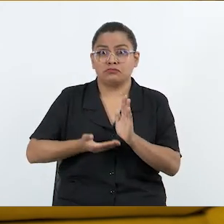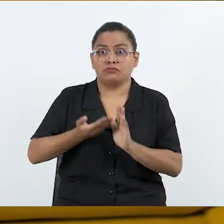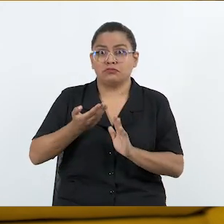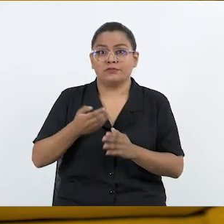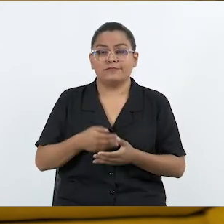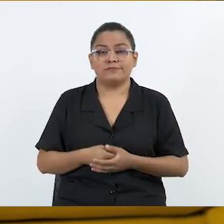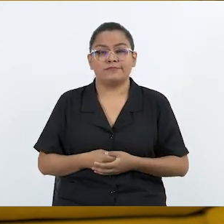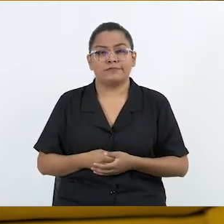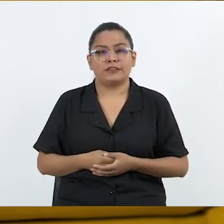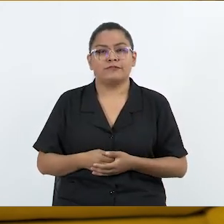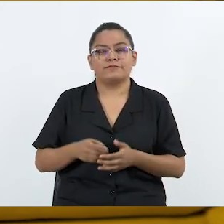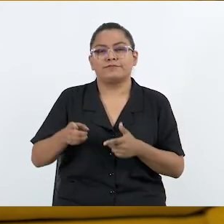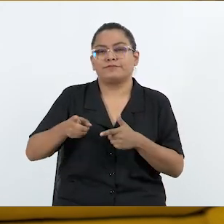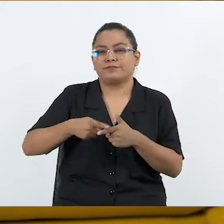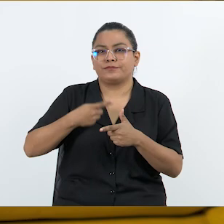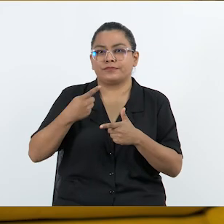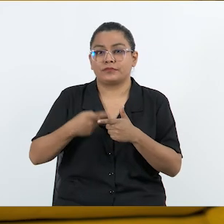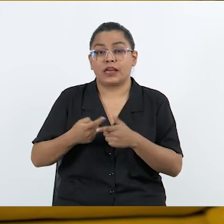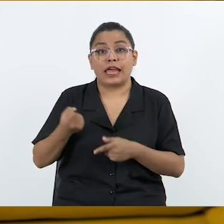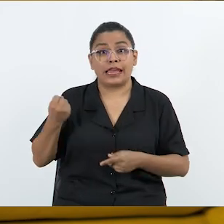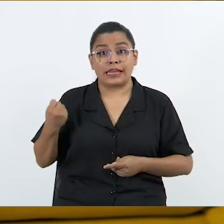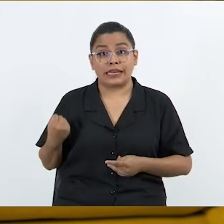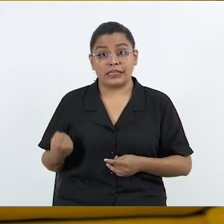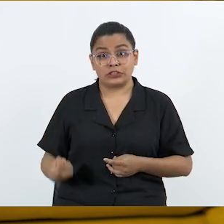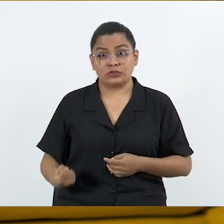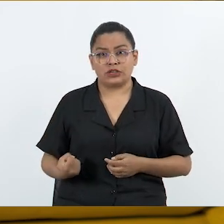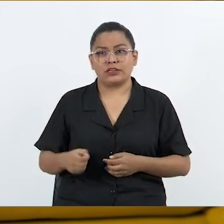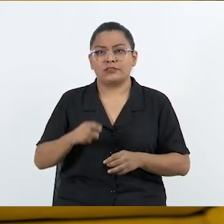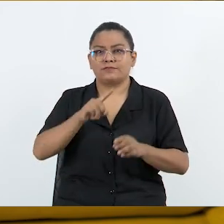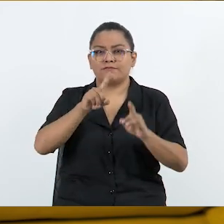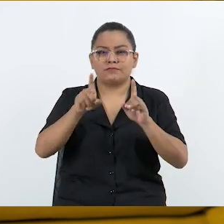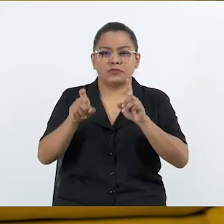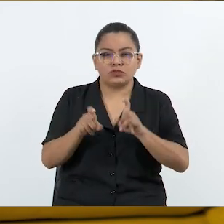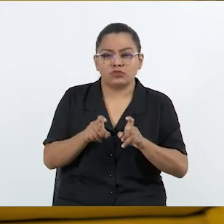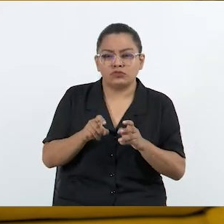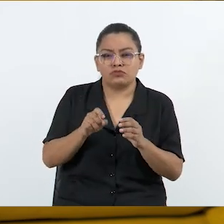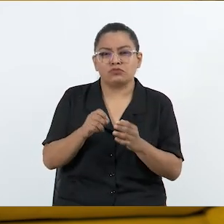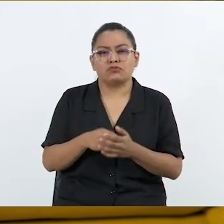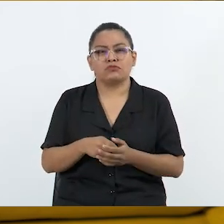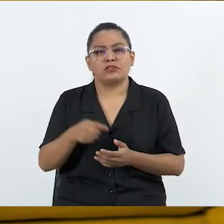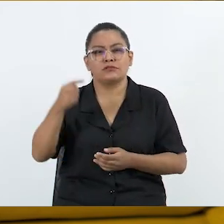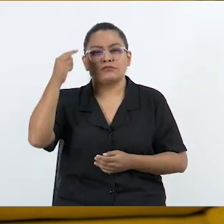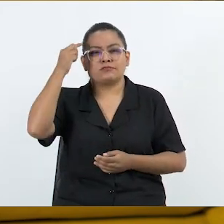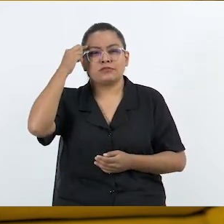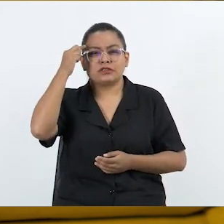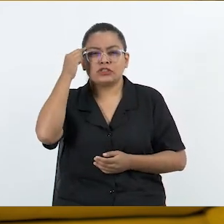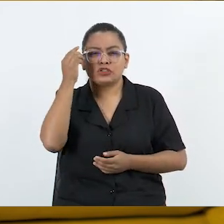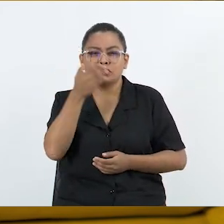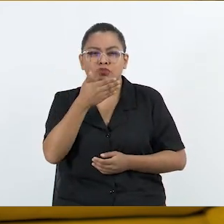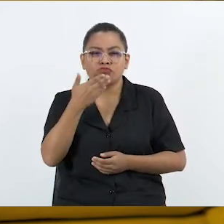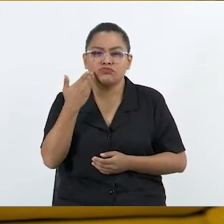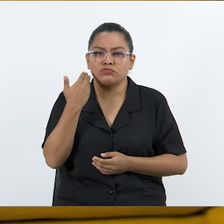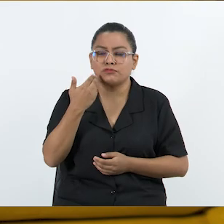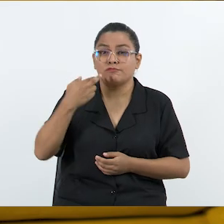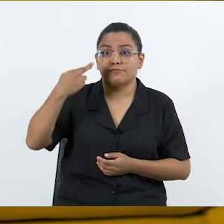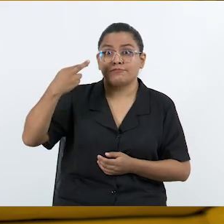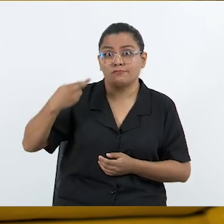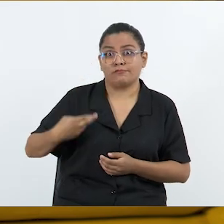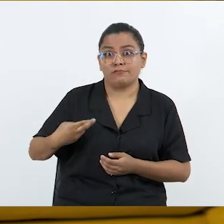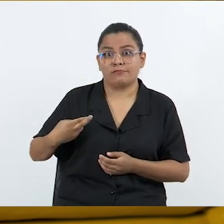le confiere. Entonces, el estudiante cuestiona, plantea casos hipotéticos sobre su